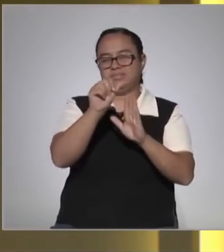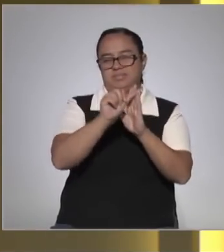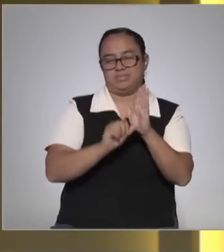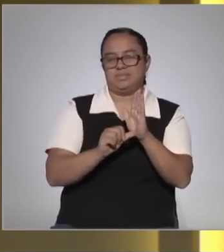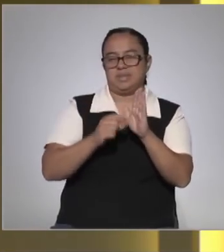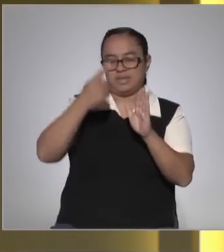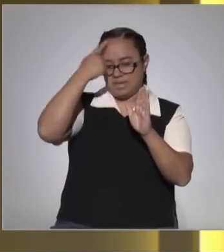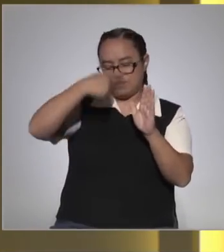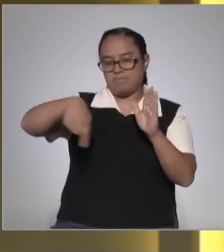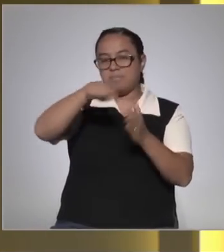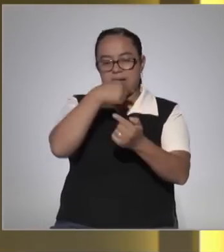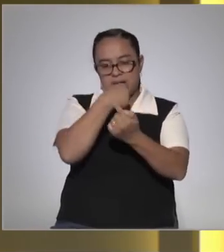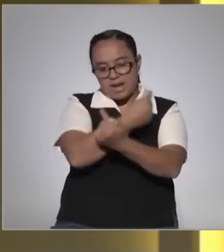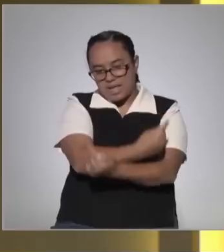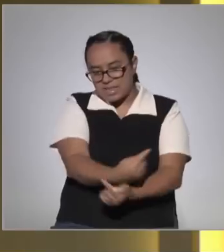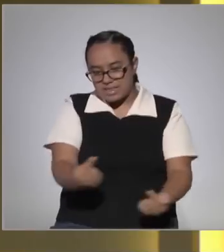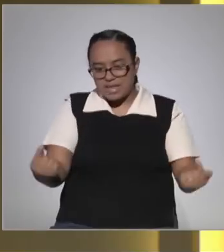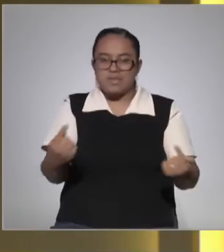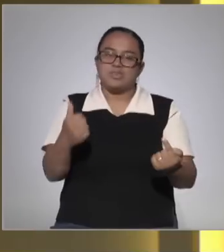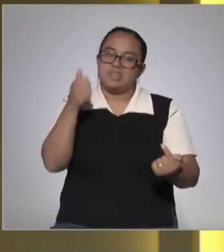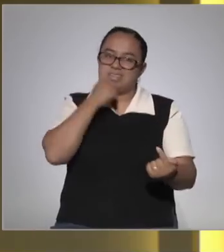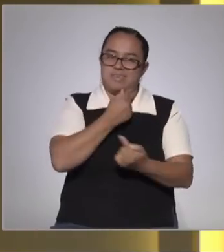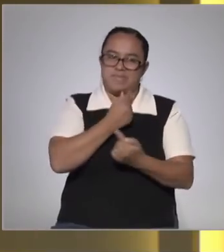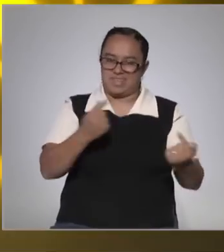nuestro público más pequeño y exigente.